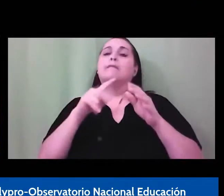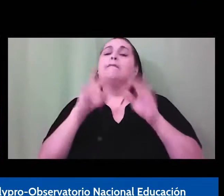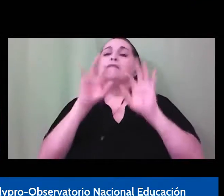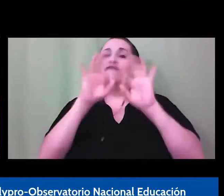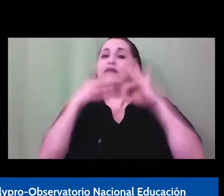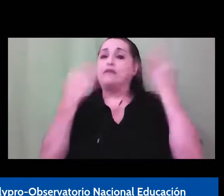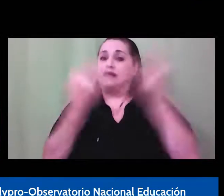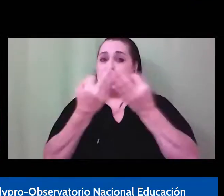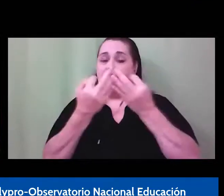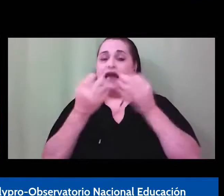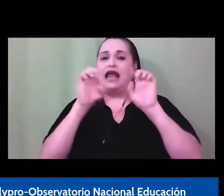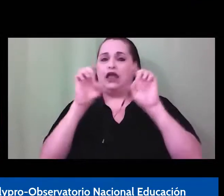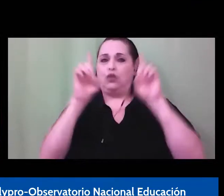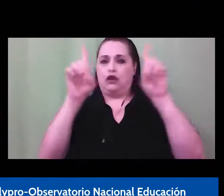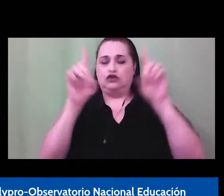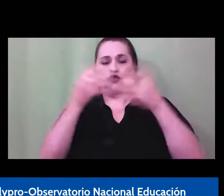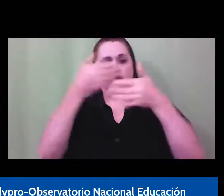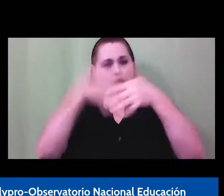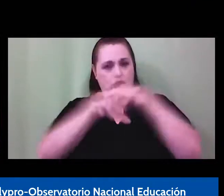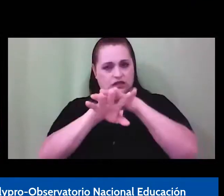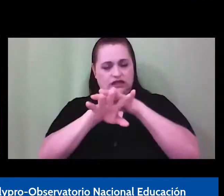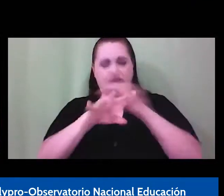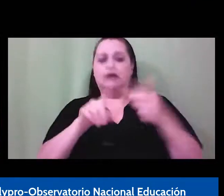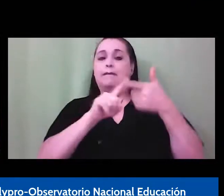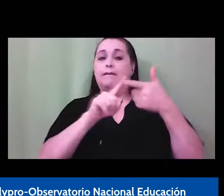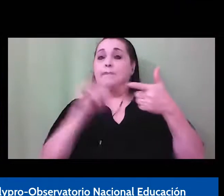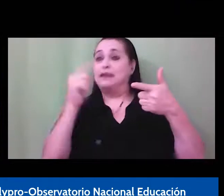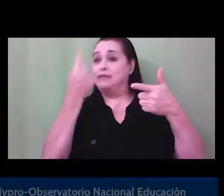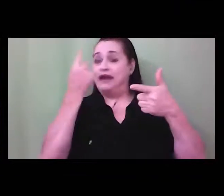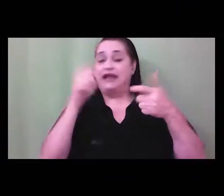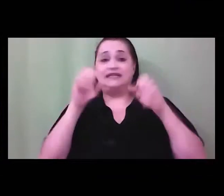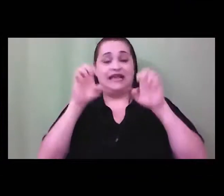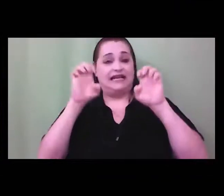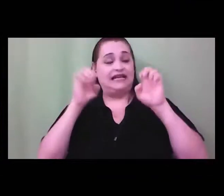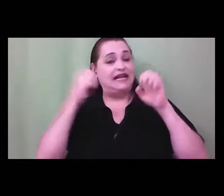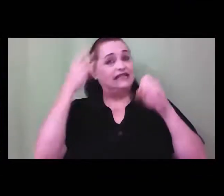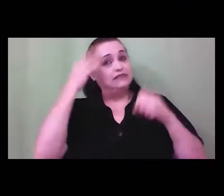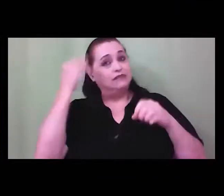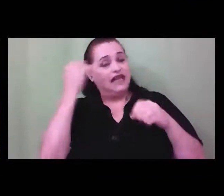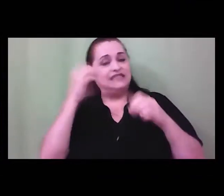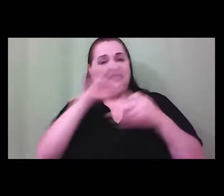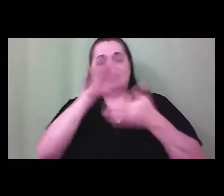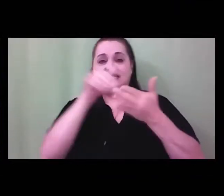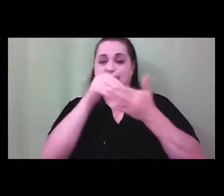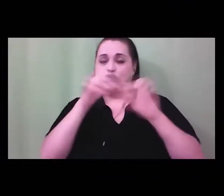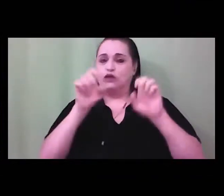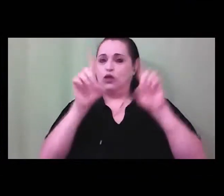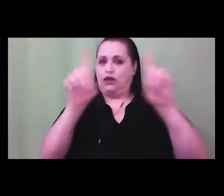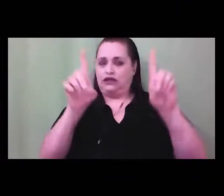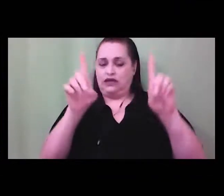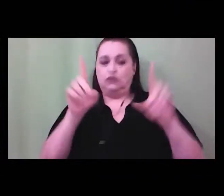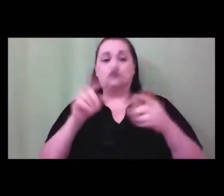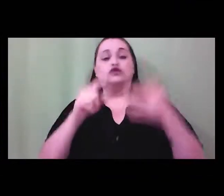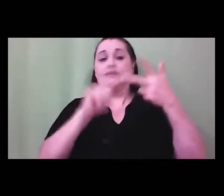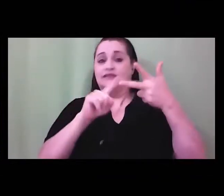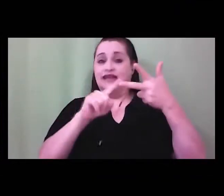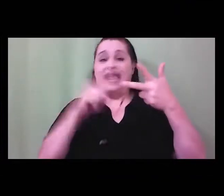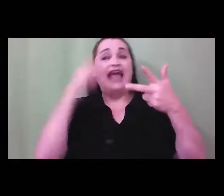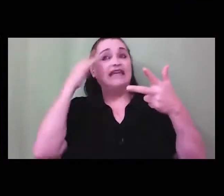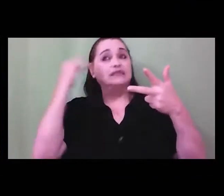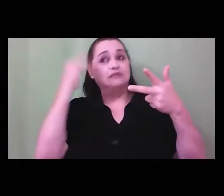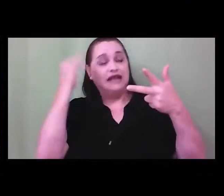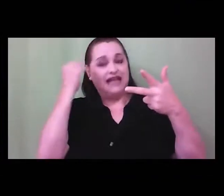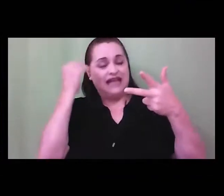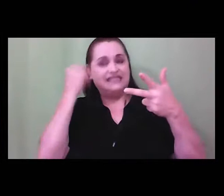educación inclusiva, primeras experiencias en los centros educativos y experiencias positivas y